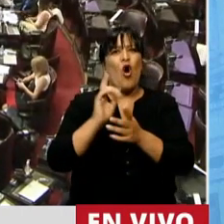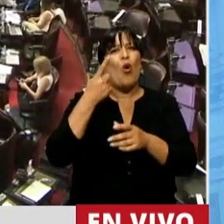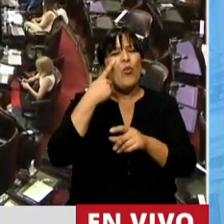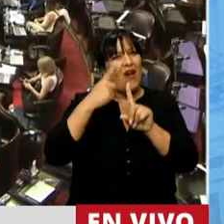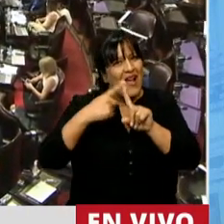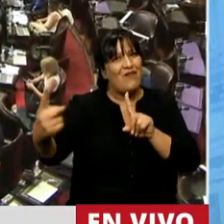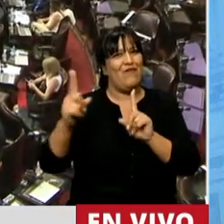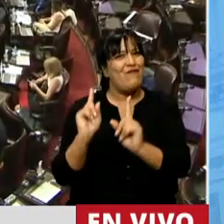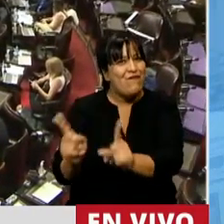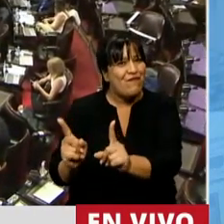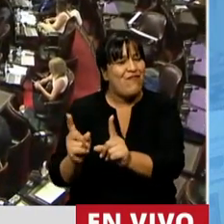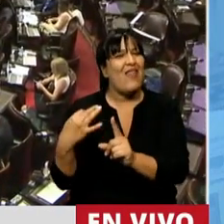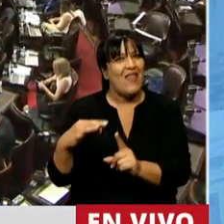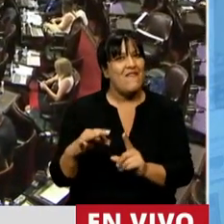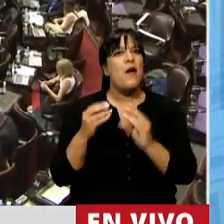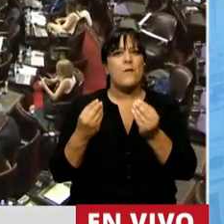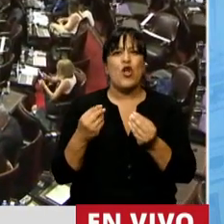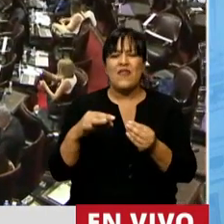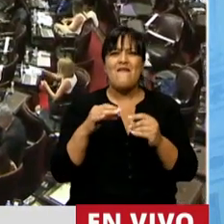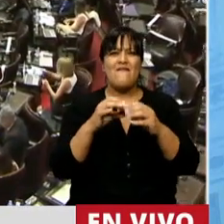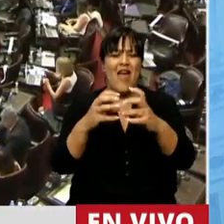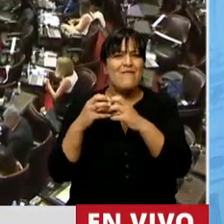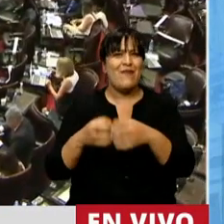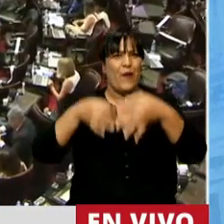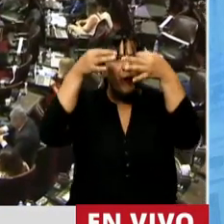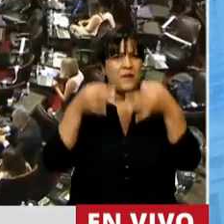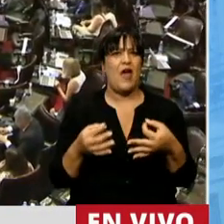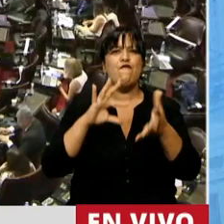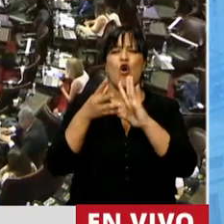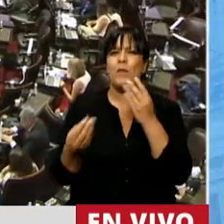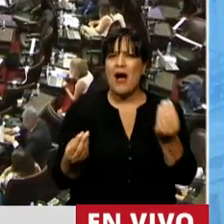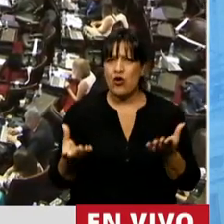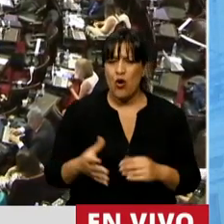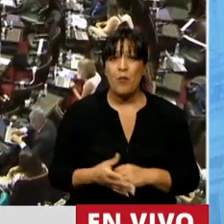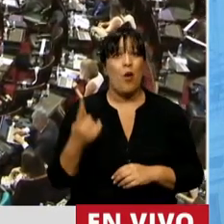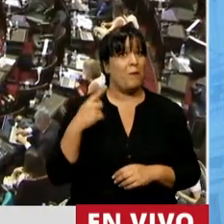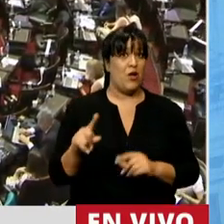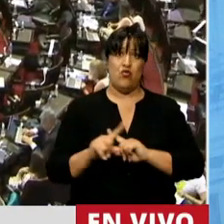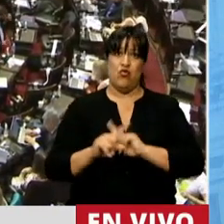porque tenemos que discutir en profundidad cómo lo hacemos. Pero